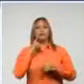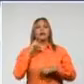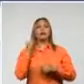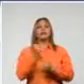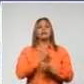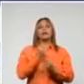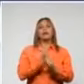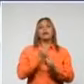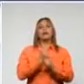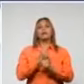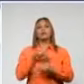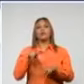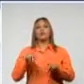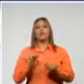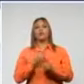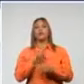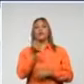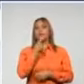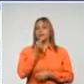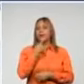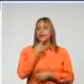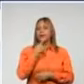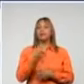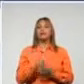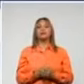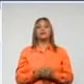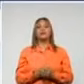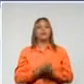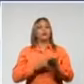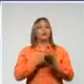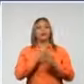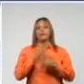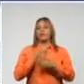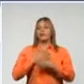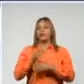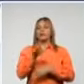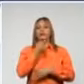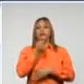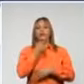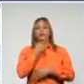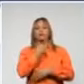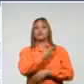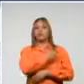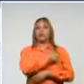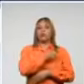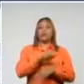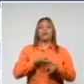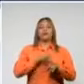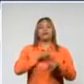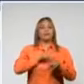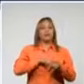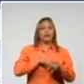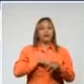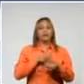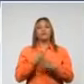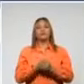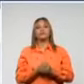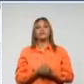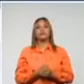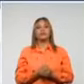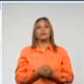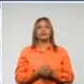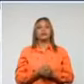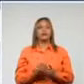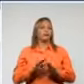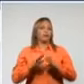vacuna, pero nuevos protocolos de tratamiento, nuevos medicamentos, medicamentos preventivos, medicamentos terapéuticos, ya